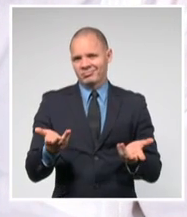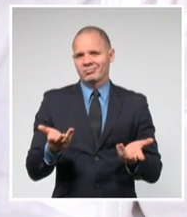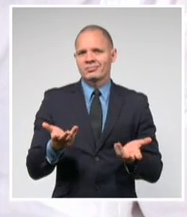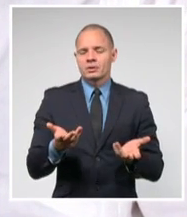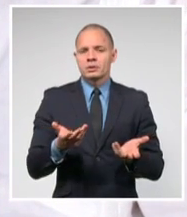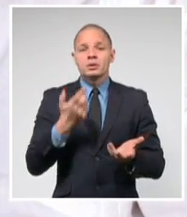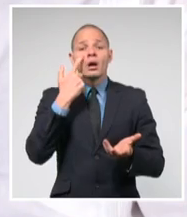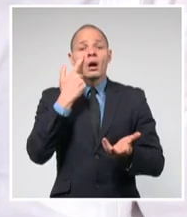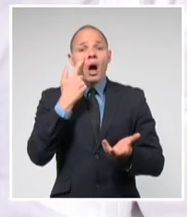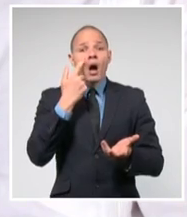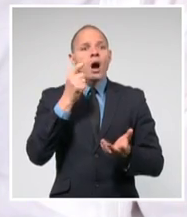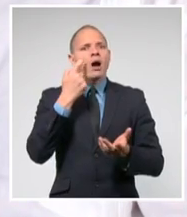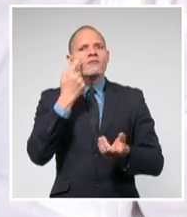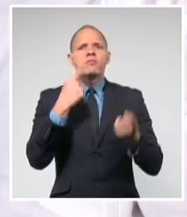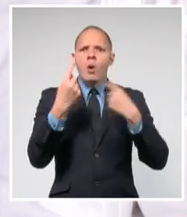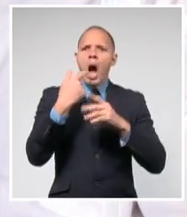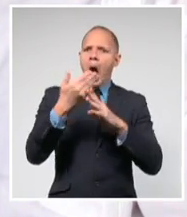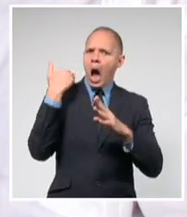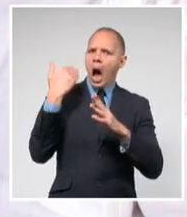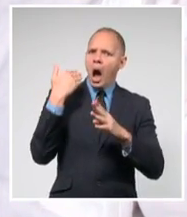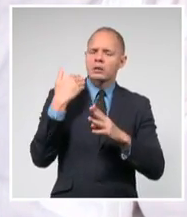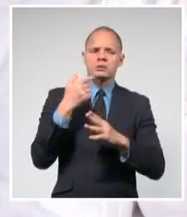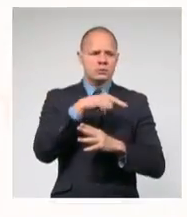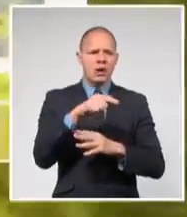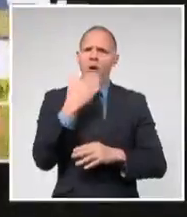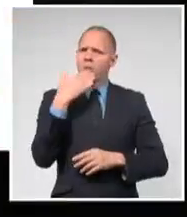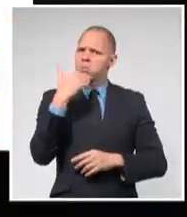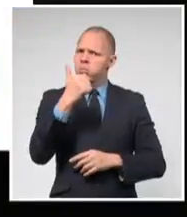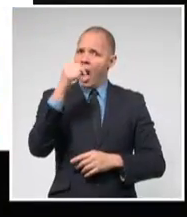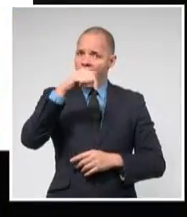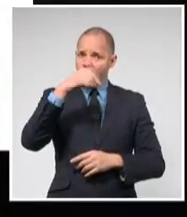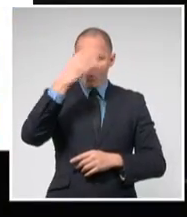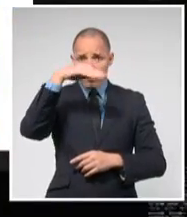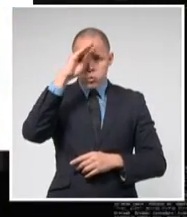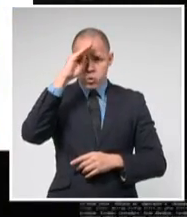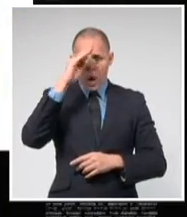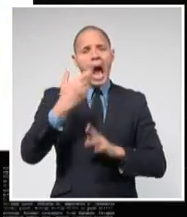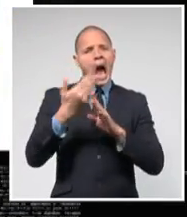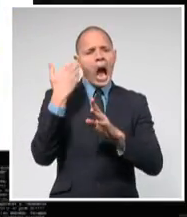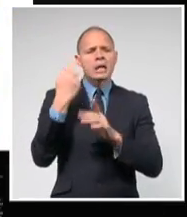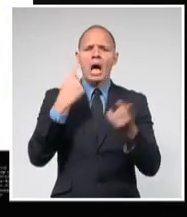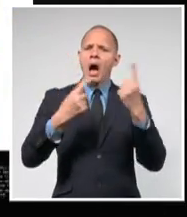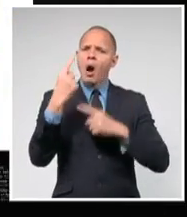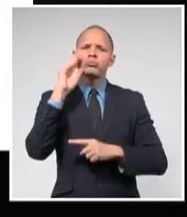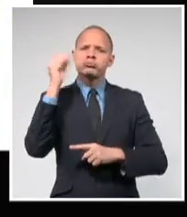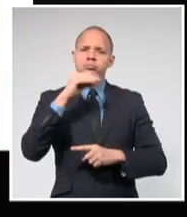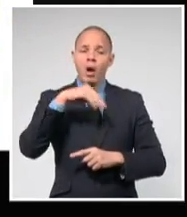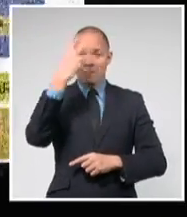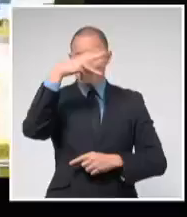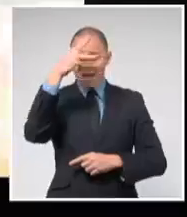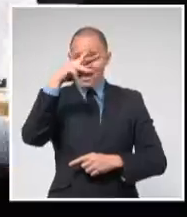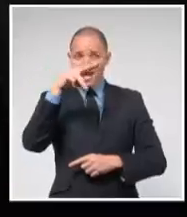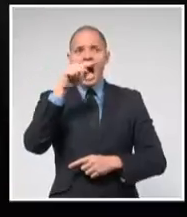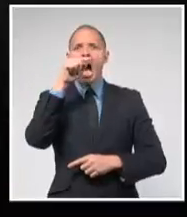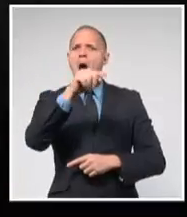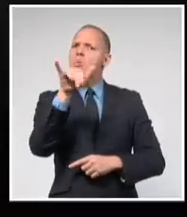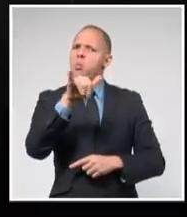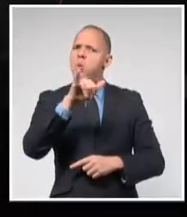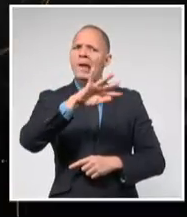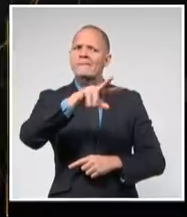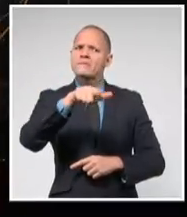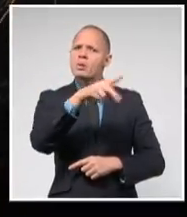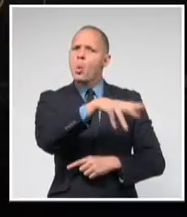habían pasado por importantes cárteles en nuestra región, como el cártel de los Zetas en México, y eso afectó sin